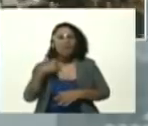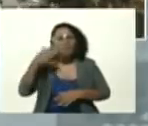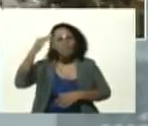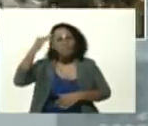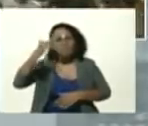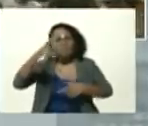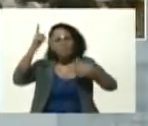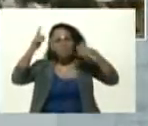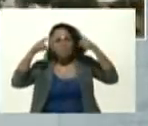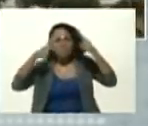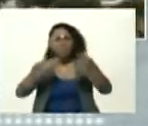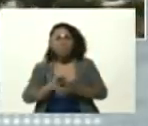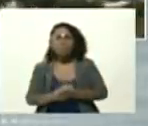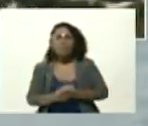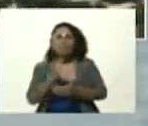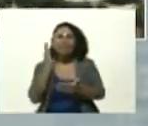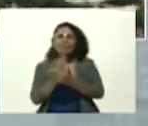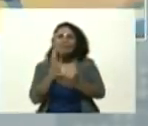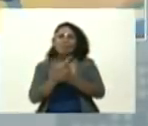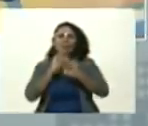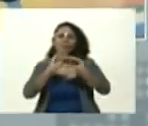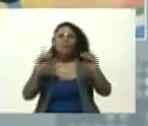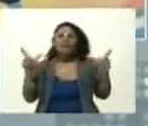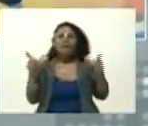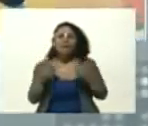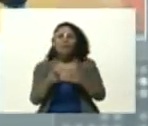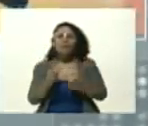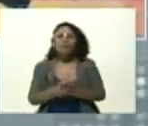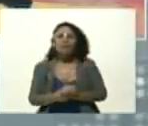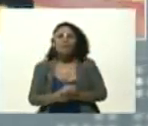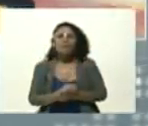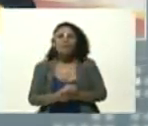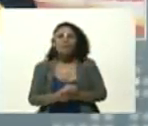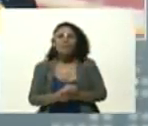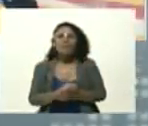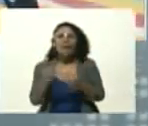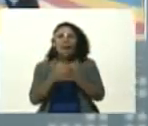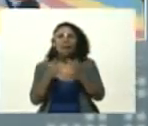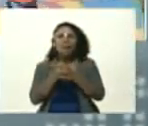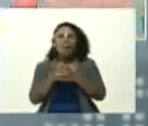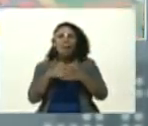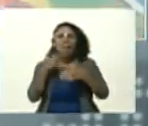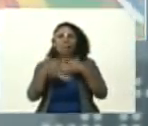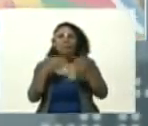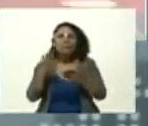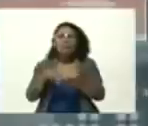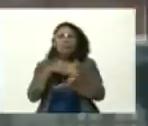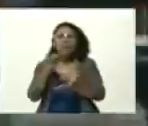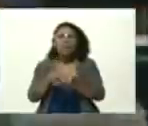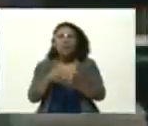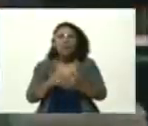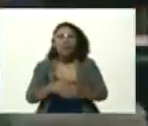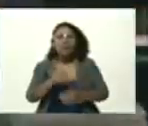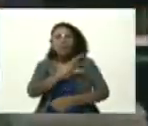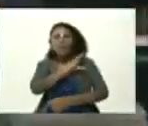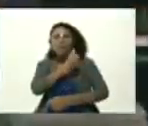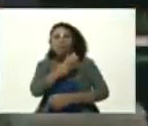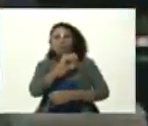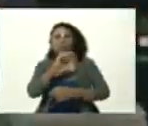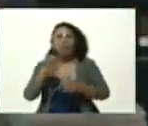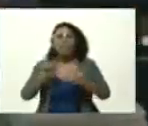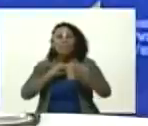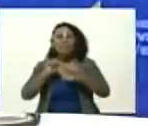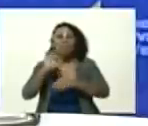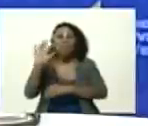Chávez siempre convocaba reuniones del equipo político nacional, de la Dirección Nacional del Movimiento